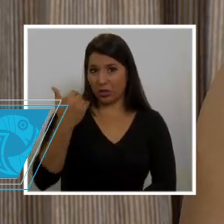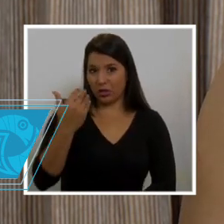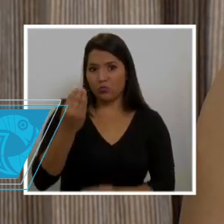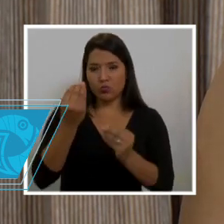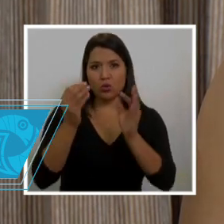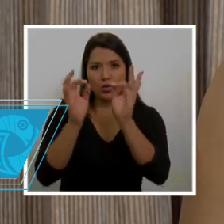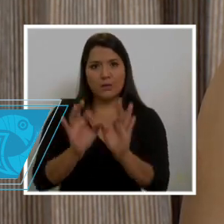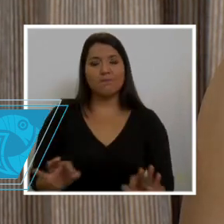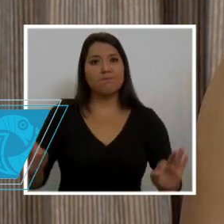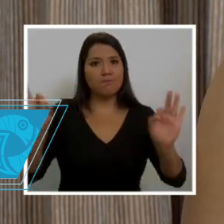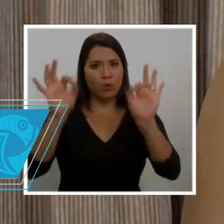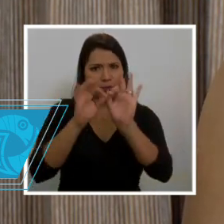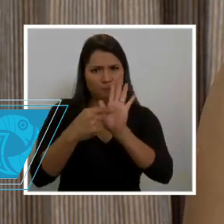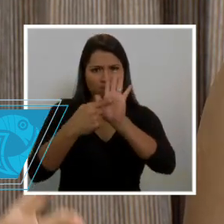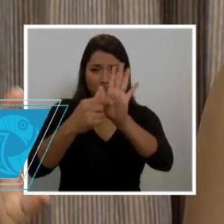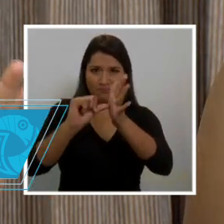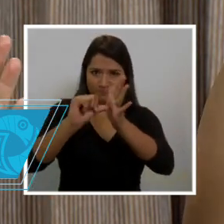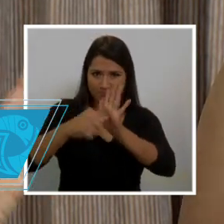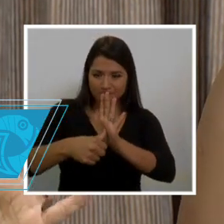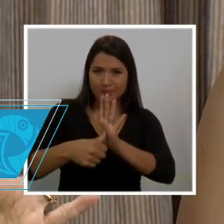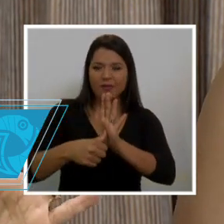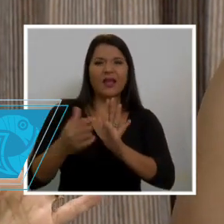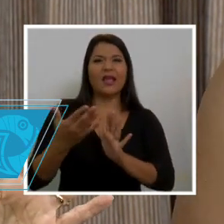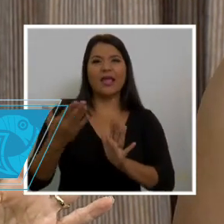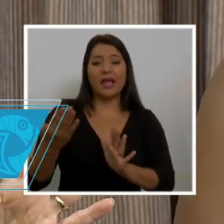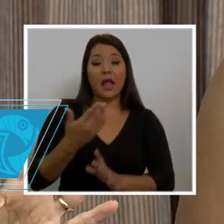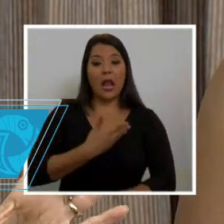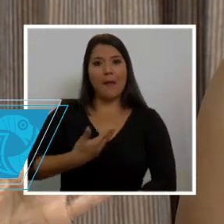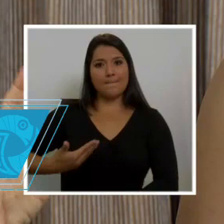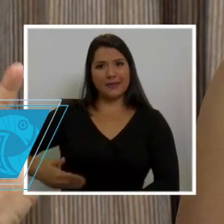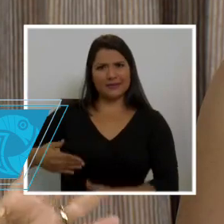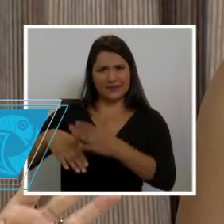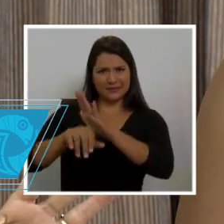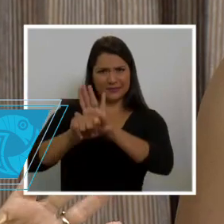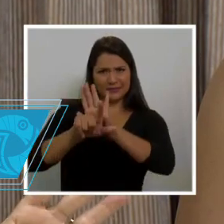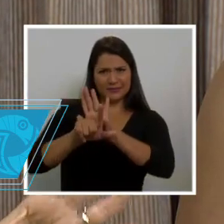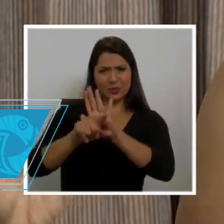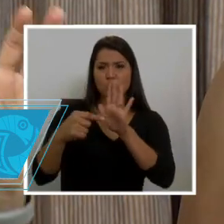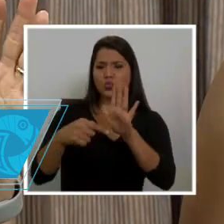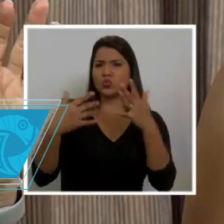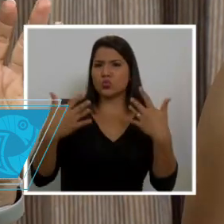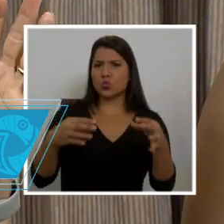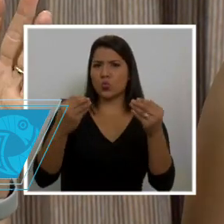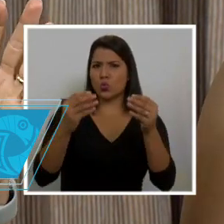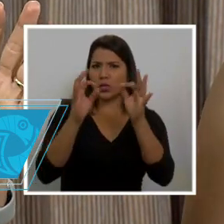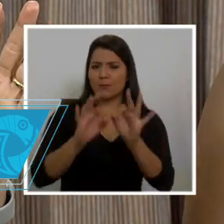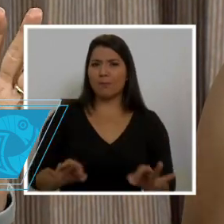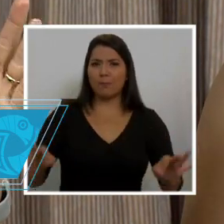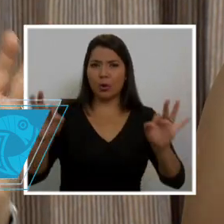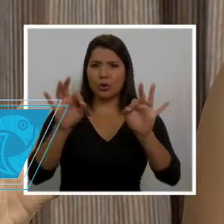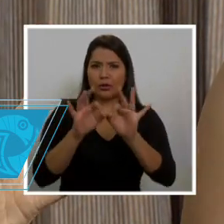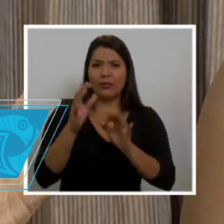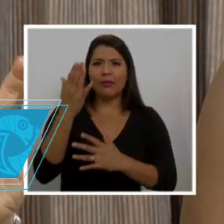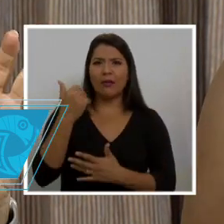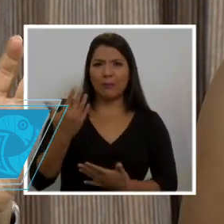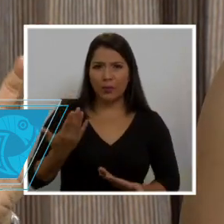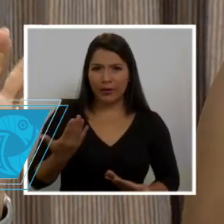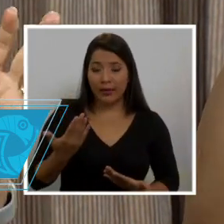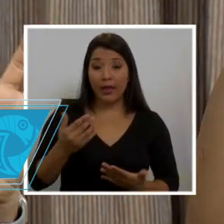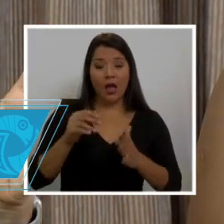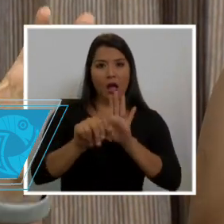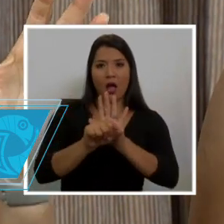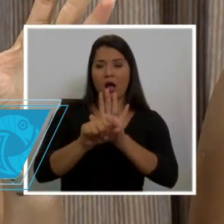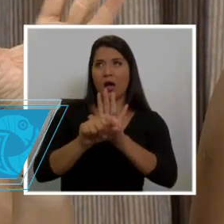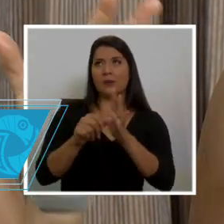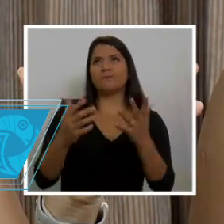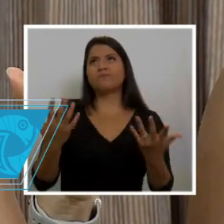destacar, no sé, lo voy a retomar, la presidencia de la legislativa es importantísima porque, bueno, es la que nombra, vamos